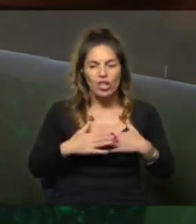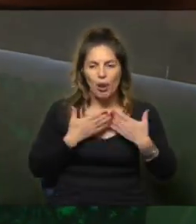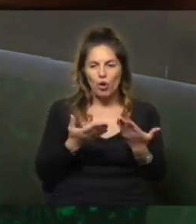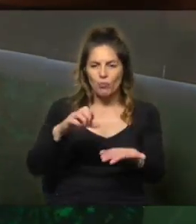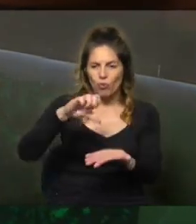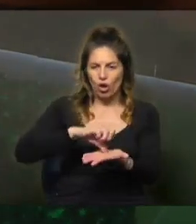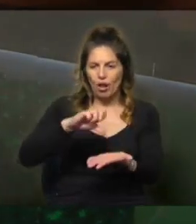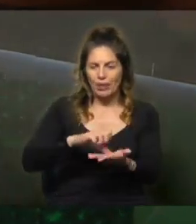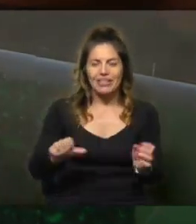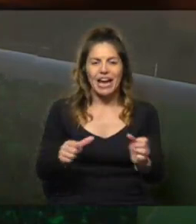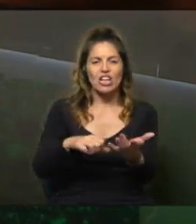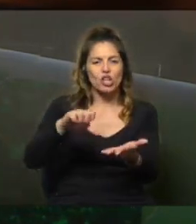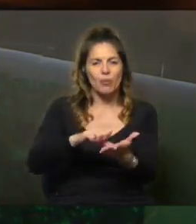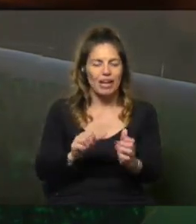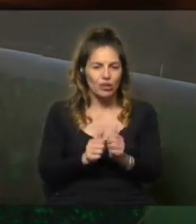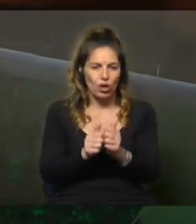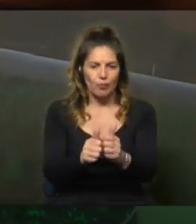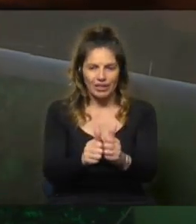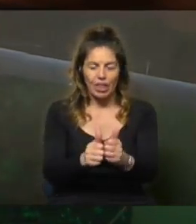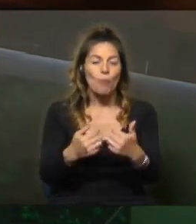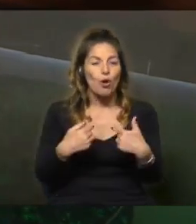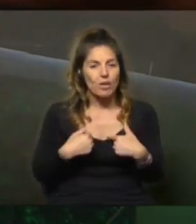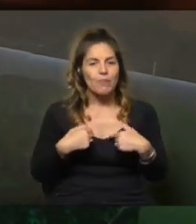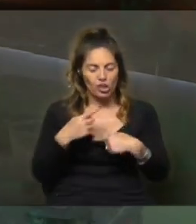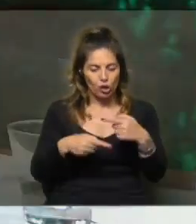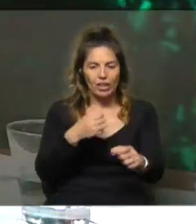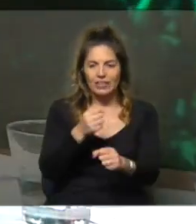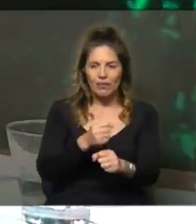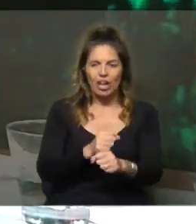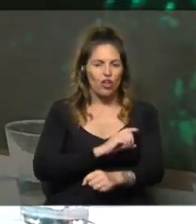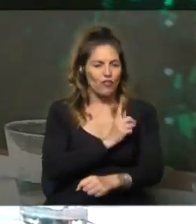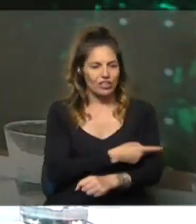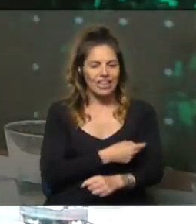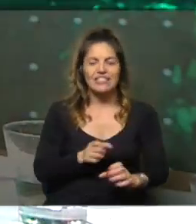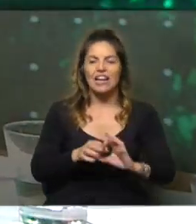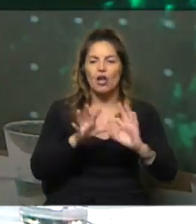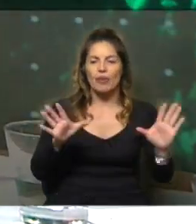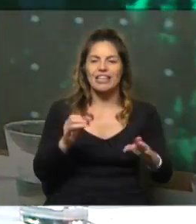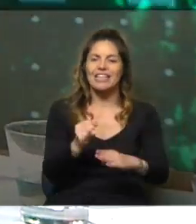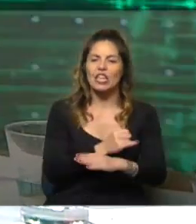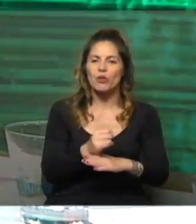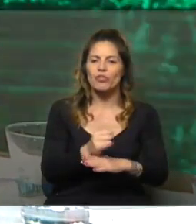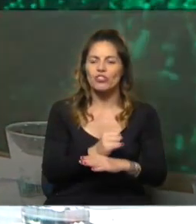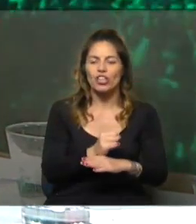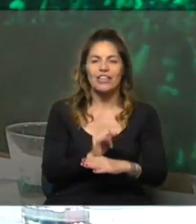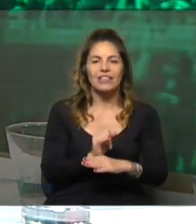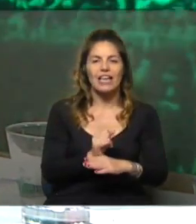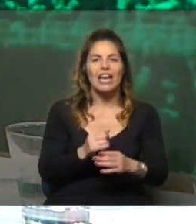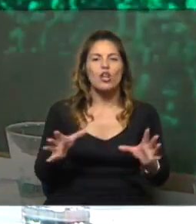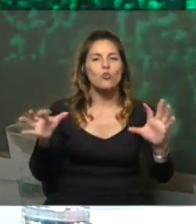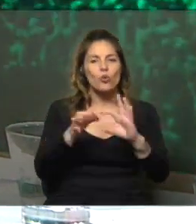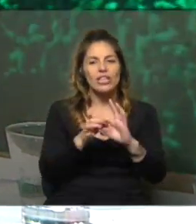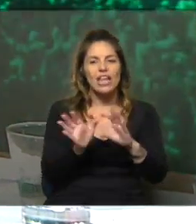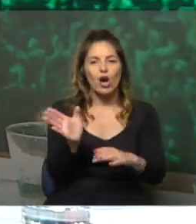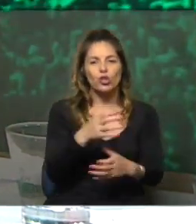hecho que gran parte del país los haya AC compañado por mi parte Seguiré trabajando para fortalecer la democracia y las instituciones de la República en Unidad con